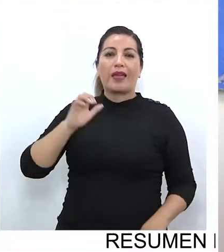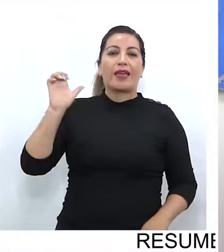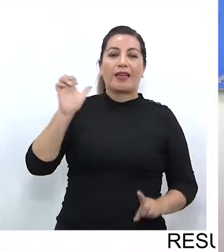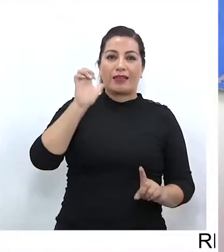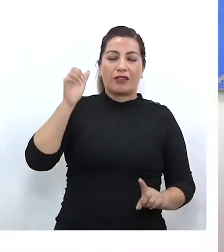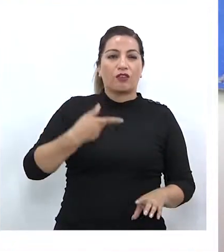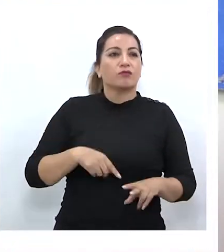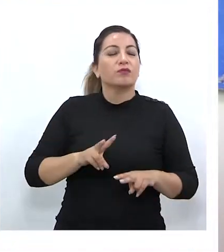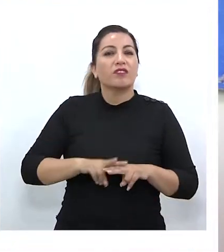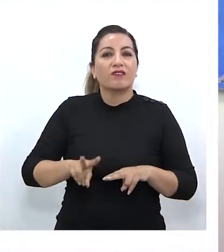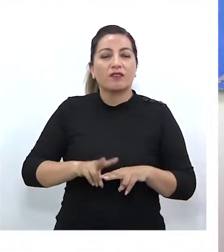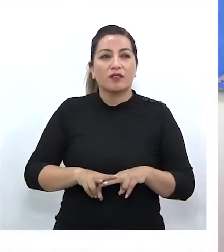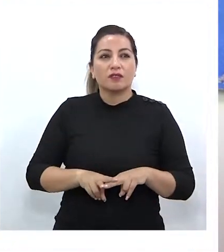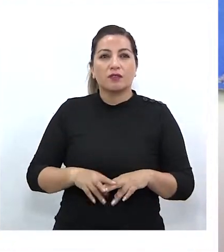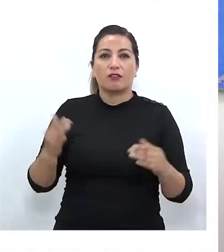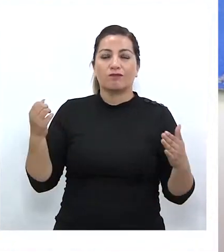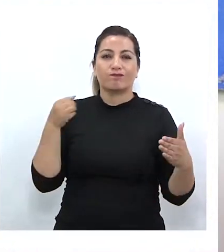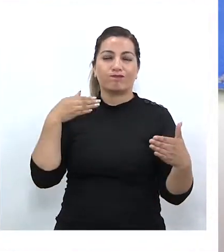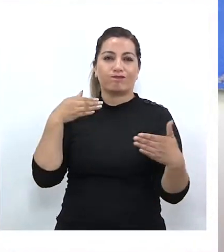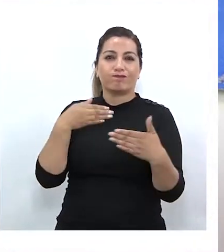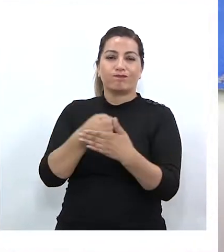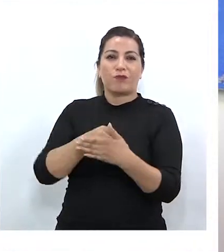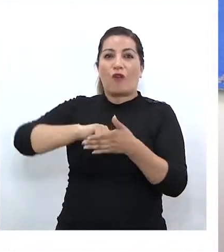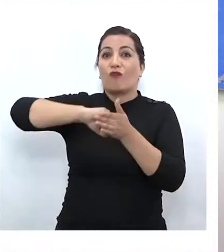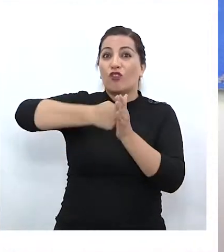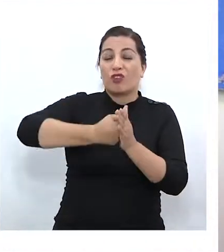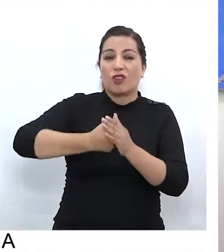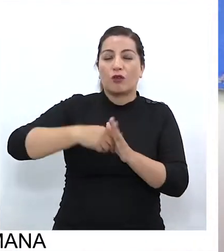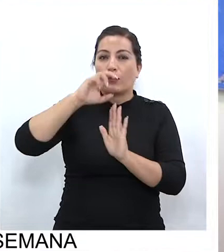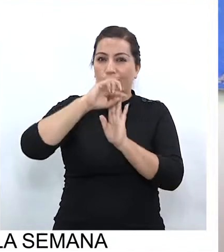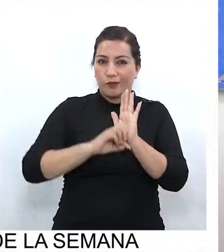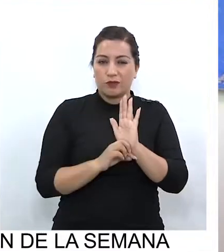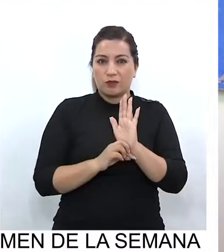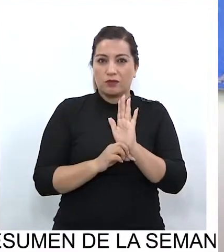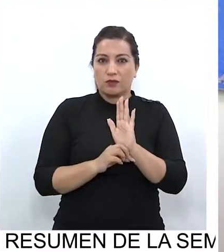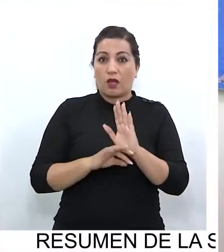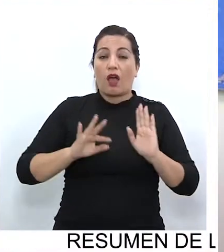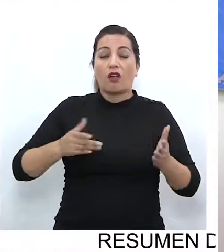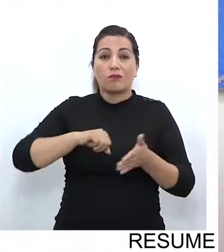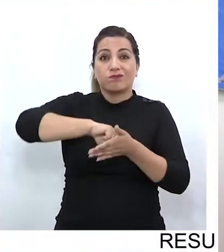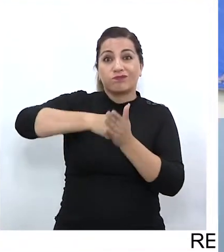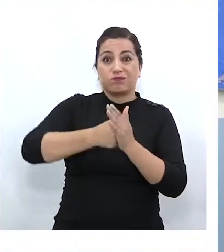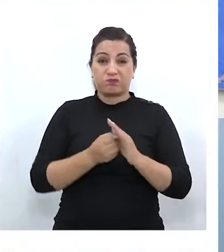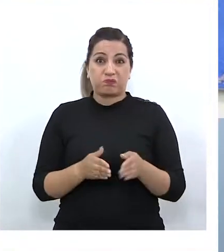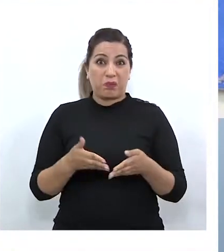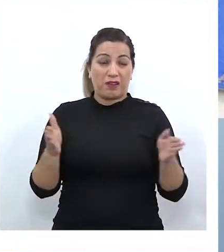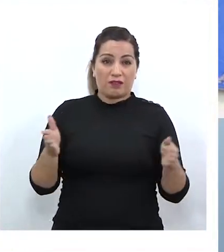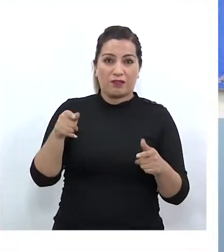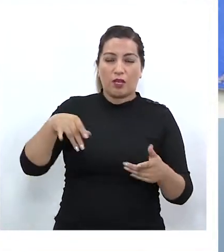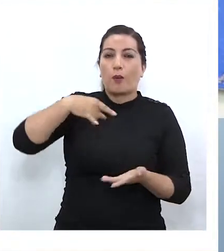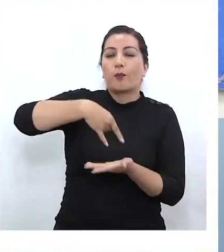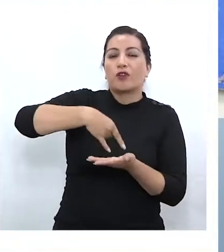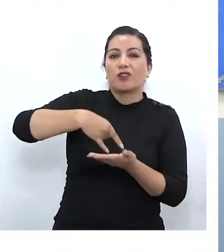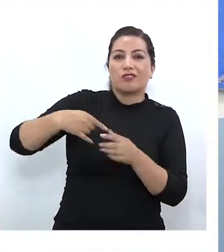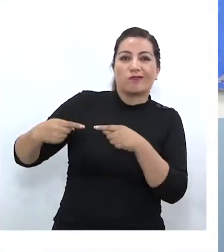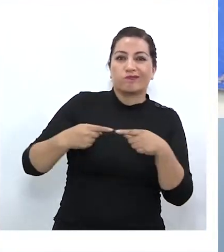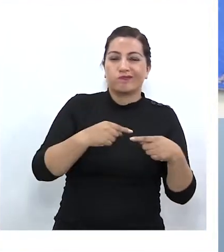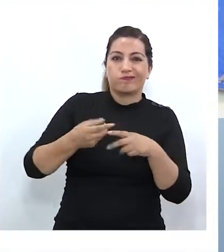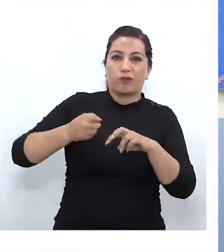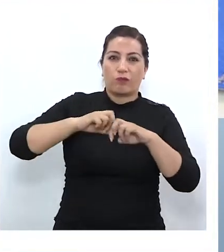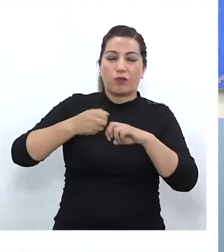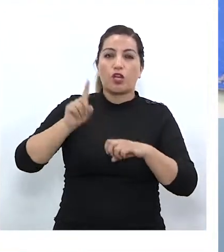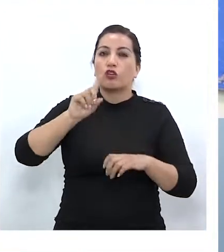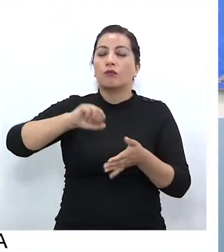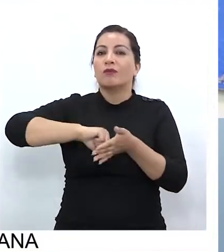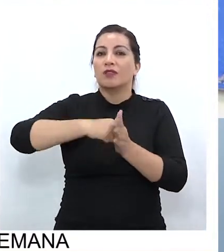se instaló un bloqueo prácticamente a la discusión de este proyecto. Para desbloquear esa discusión, entendiendo que en el Congreso está para discutir y debatir y no